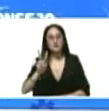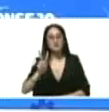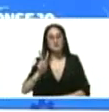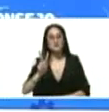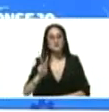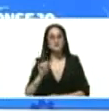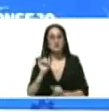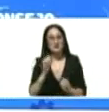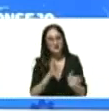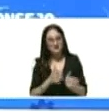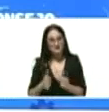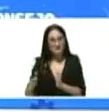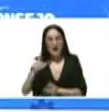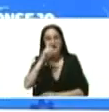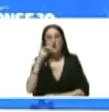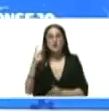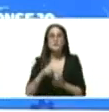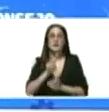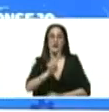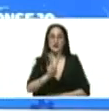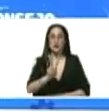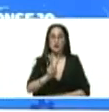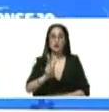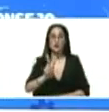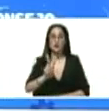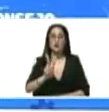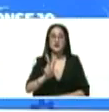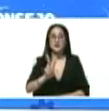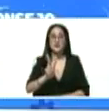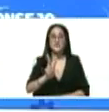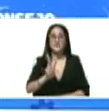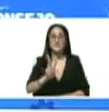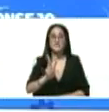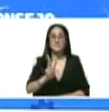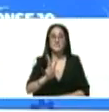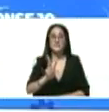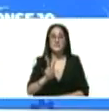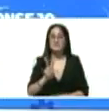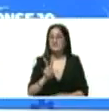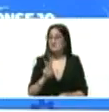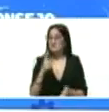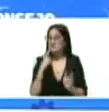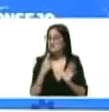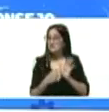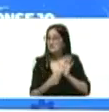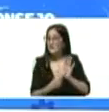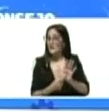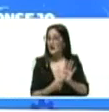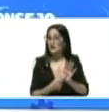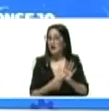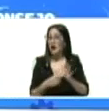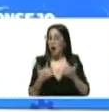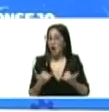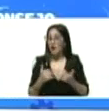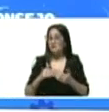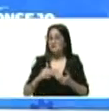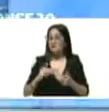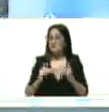mismo periodo del año 2021, ha experimentado un crecimiento muy